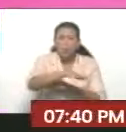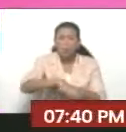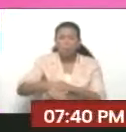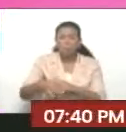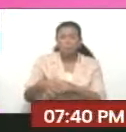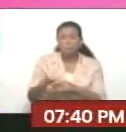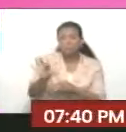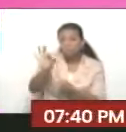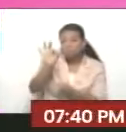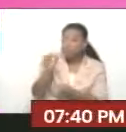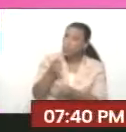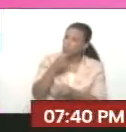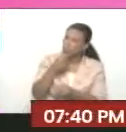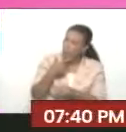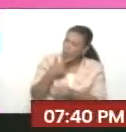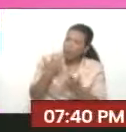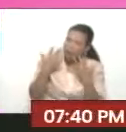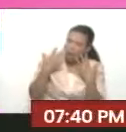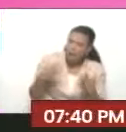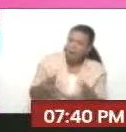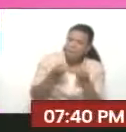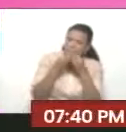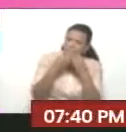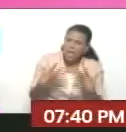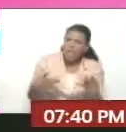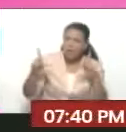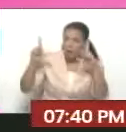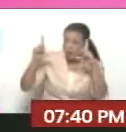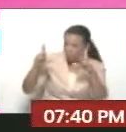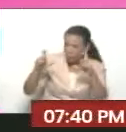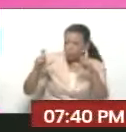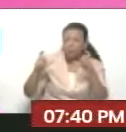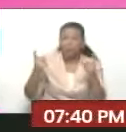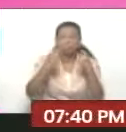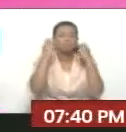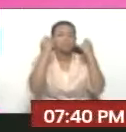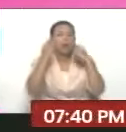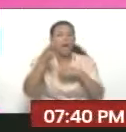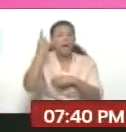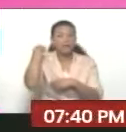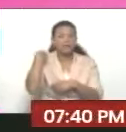cuadro. Y dije: mira este cuadro, chica. Le tomé foto y lo publiqué ayer.